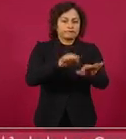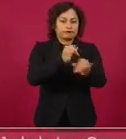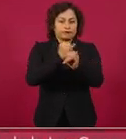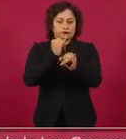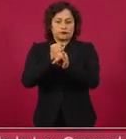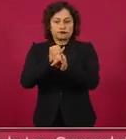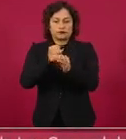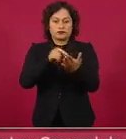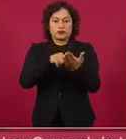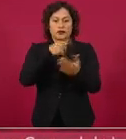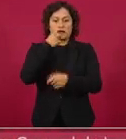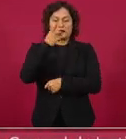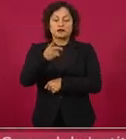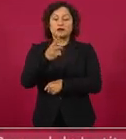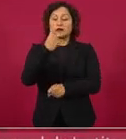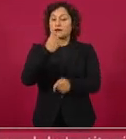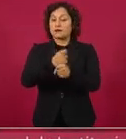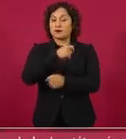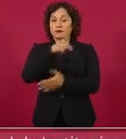primer lugar